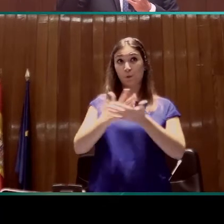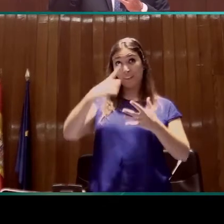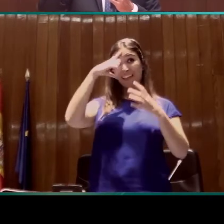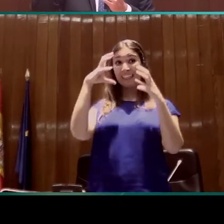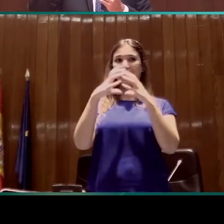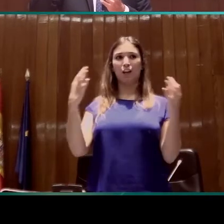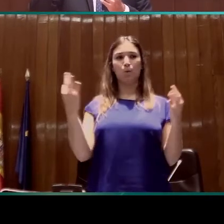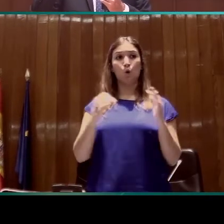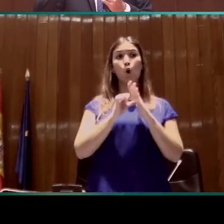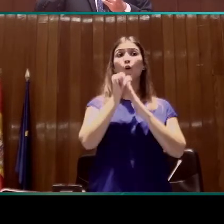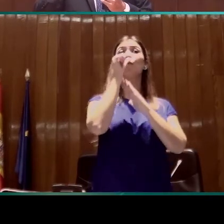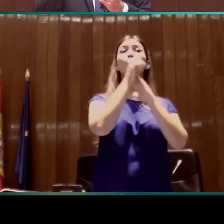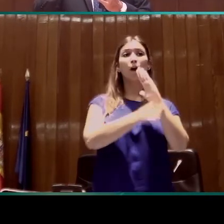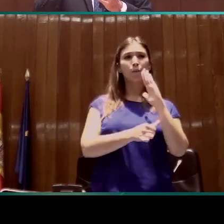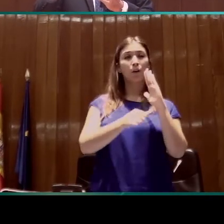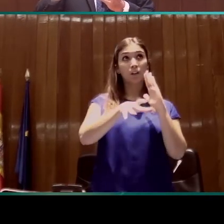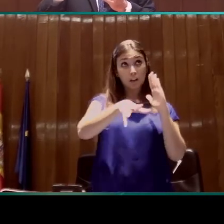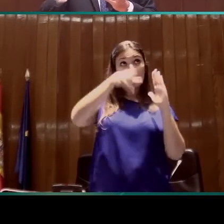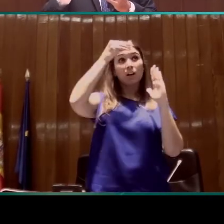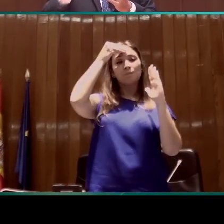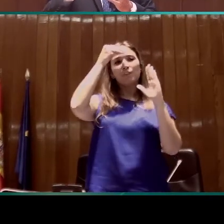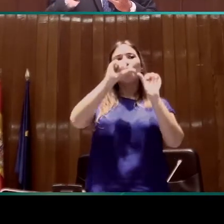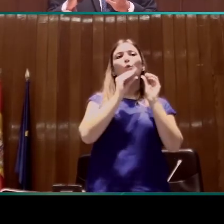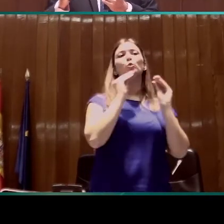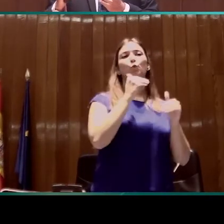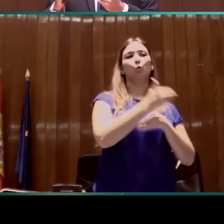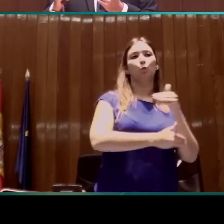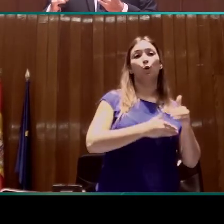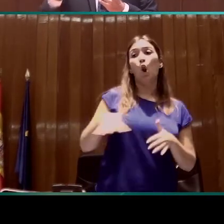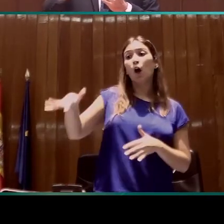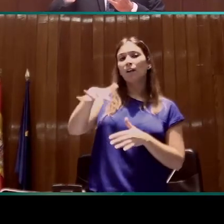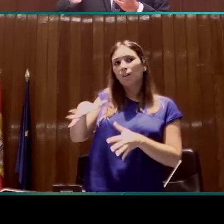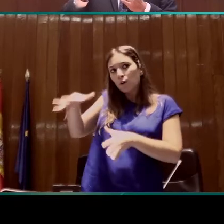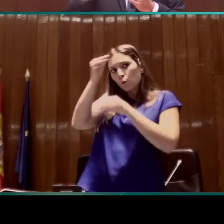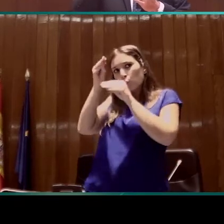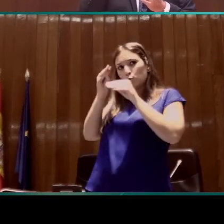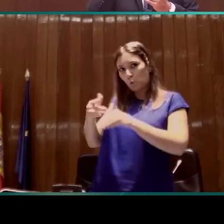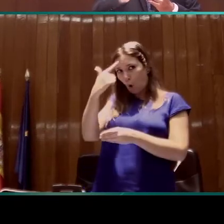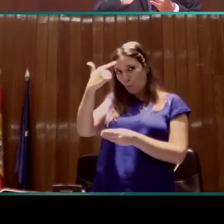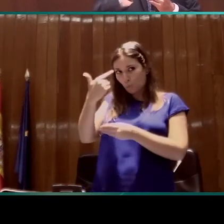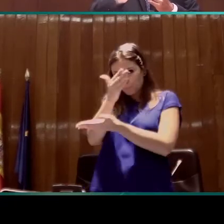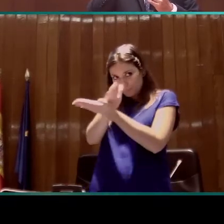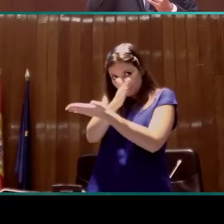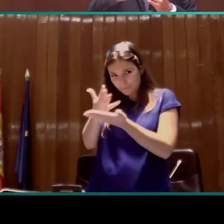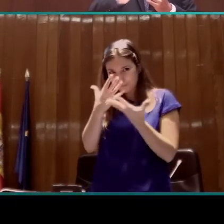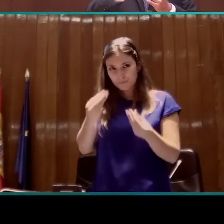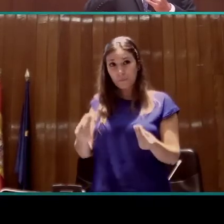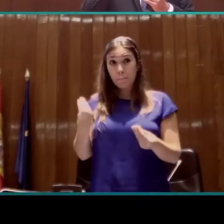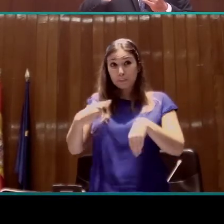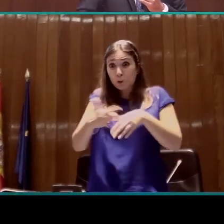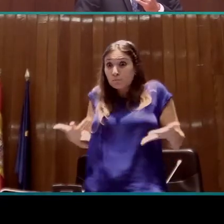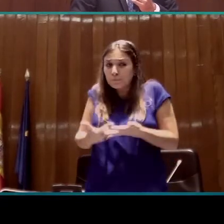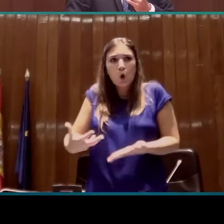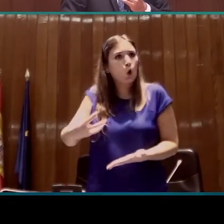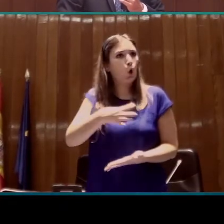la configuración se computa de forma diferente a la localización y además se computan en